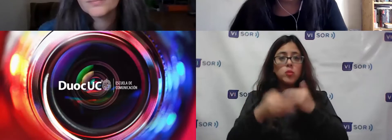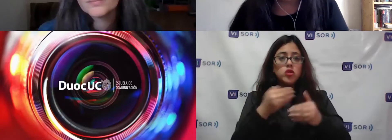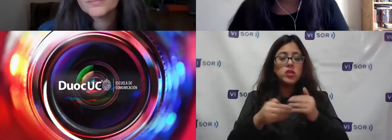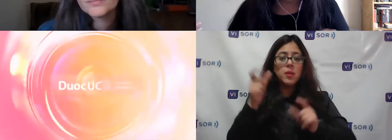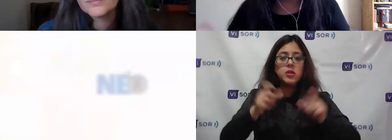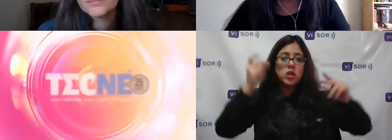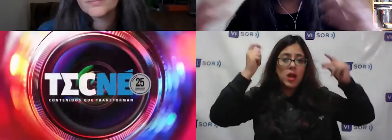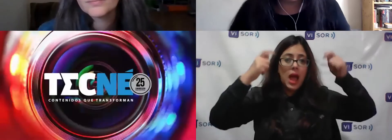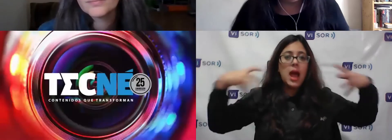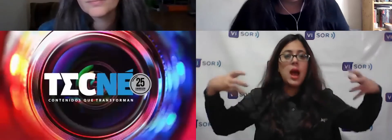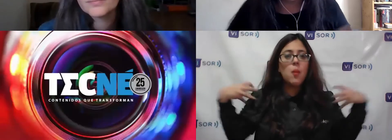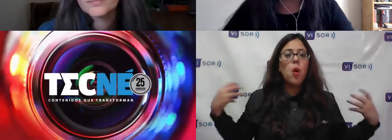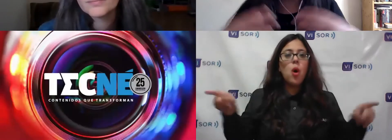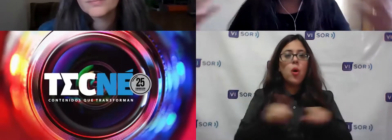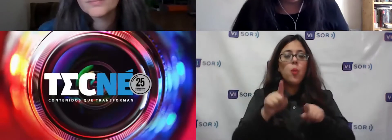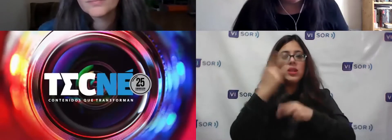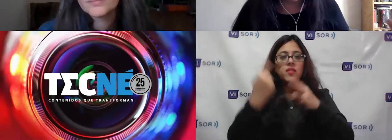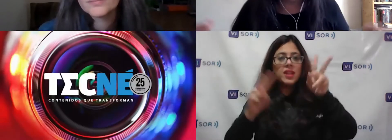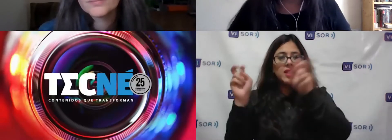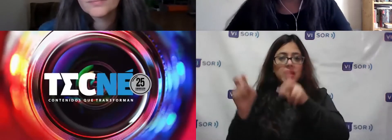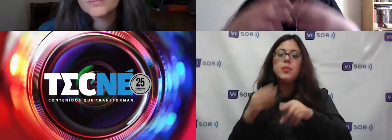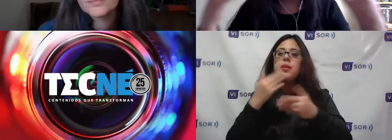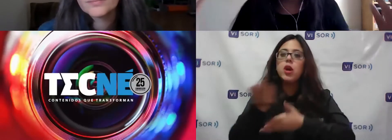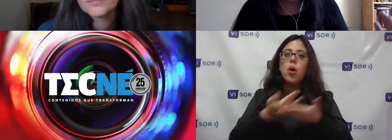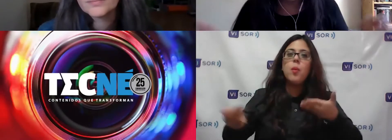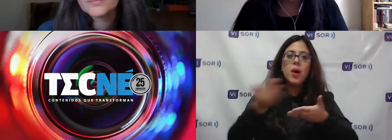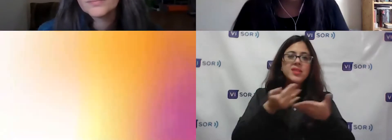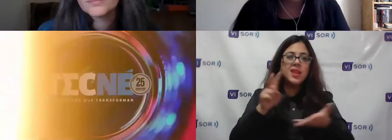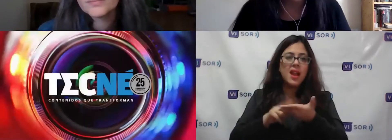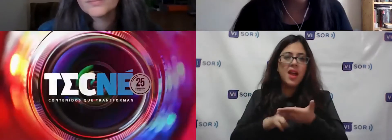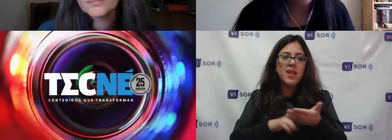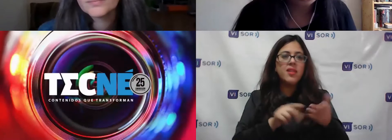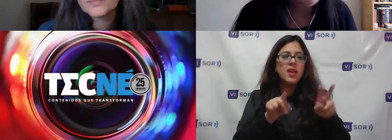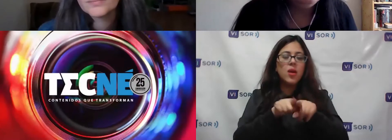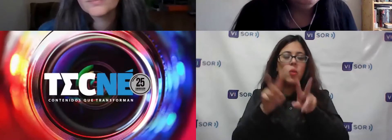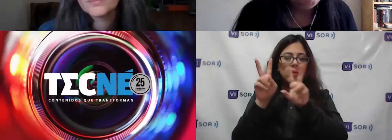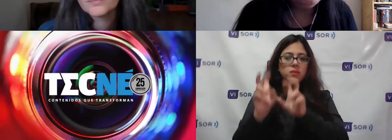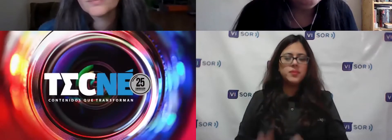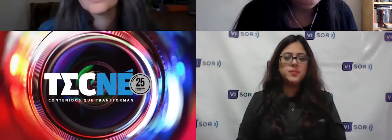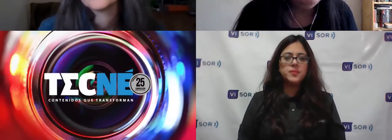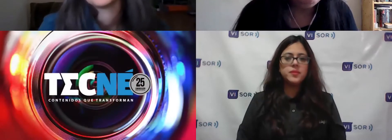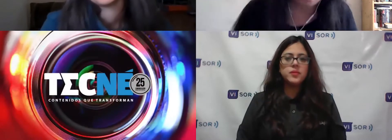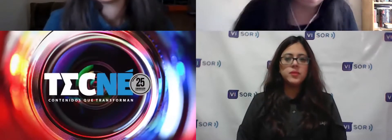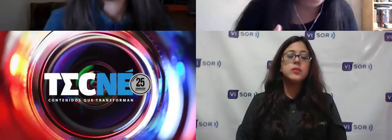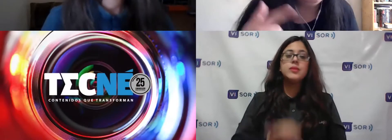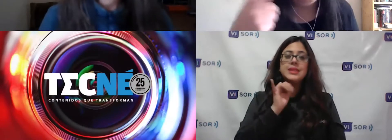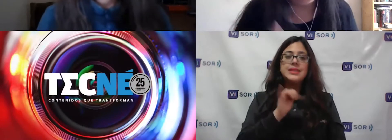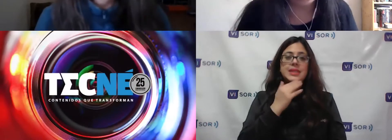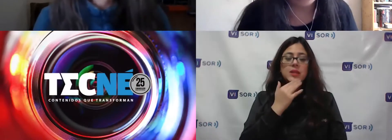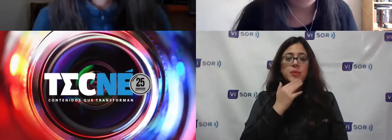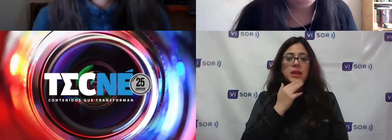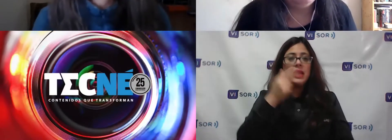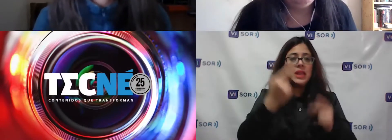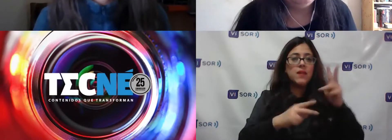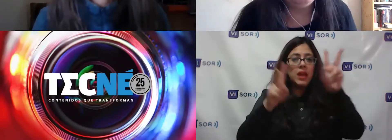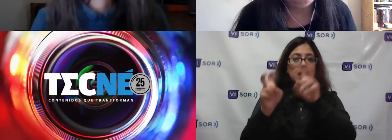tenía más mundos que ver compartía más realidades no se requería mucho más mi planteamiento si me pasó que bueno se juntaron muchas cosas